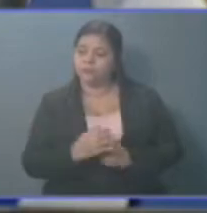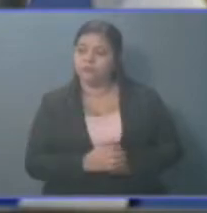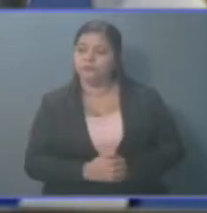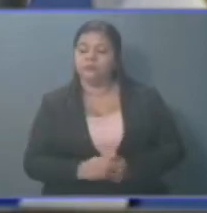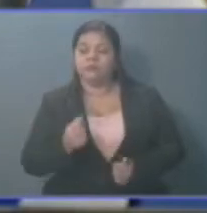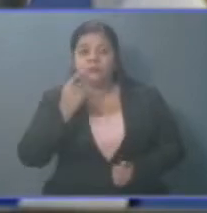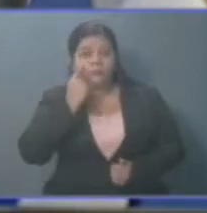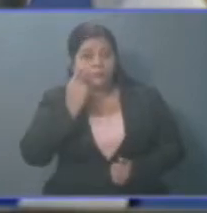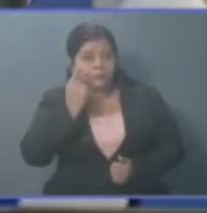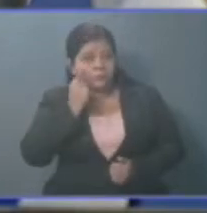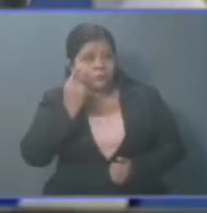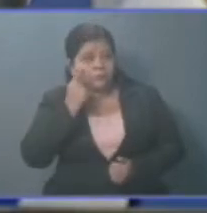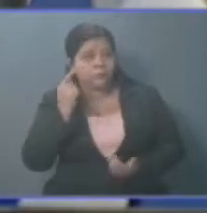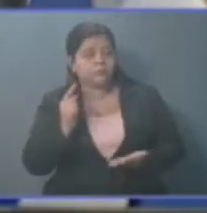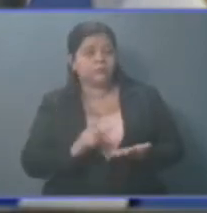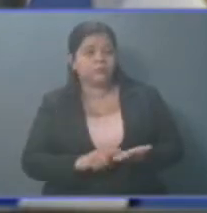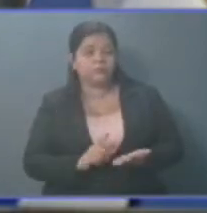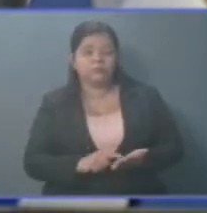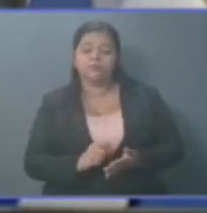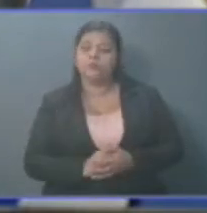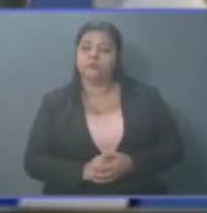debemos de ser cuidadosos en ello.